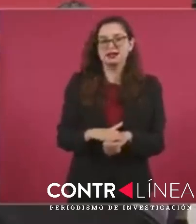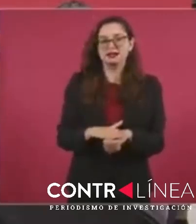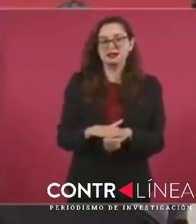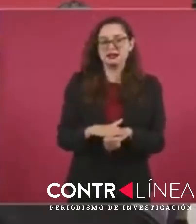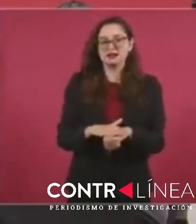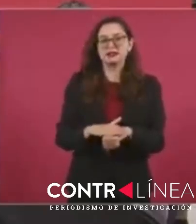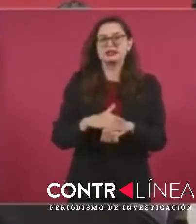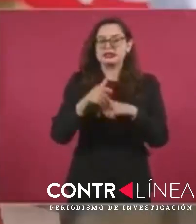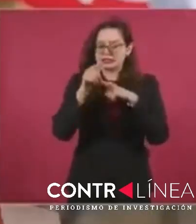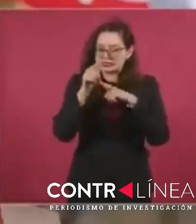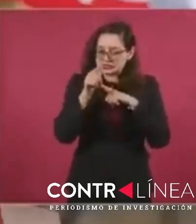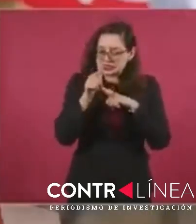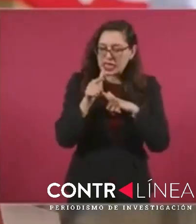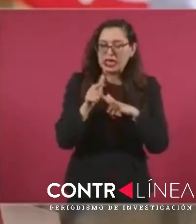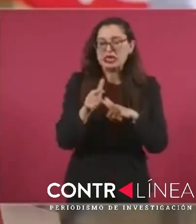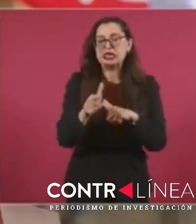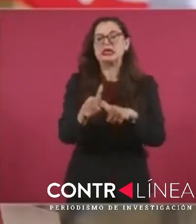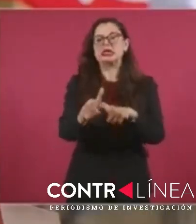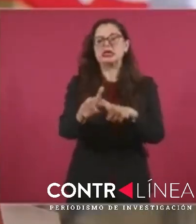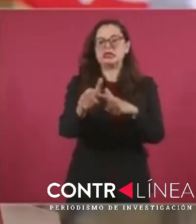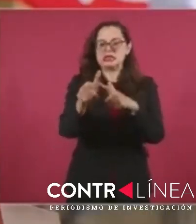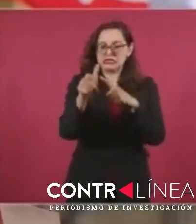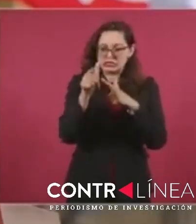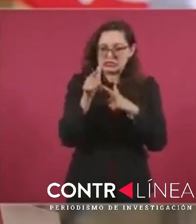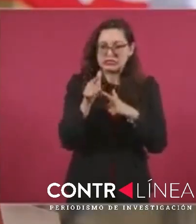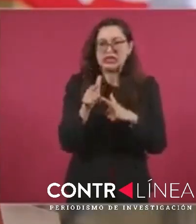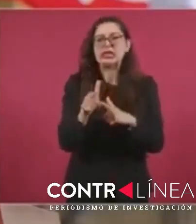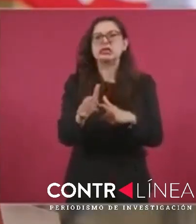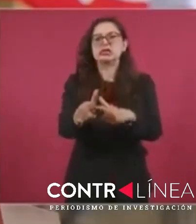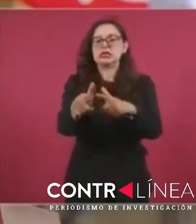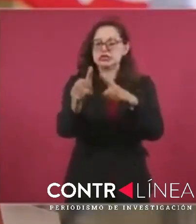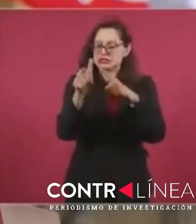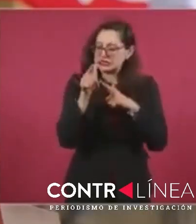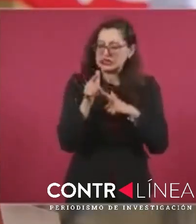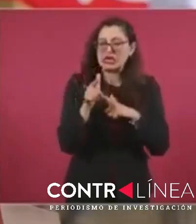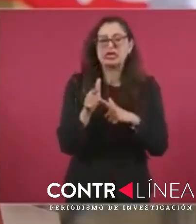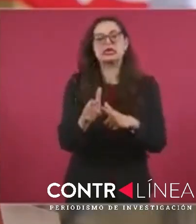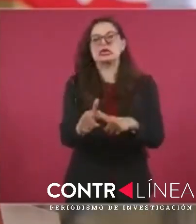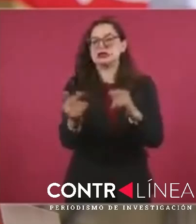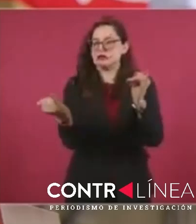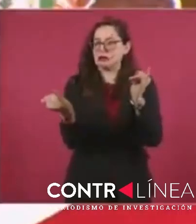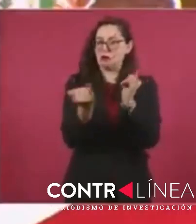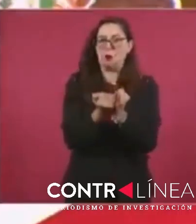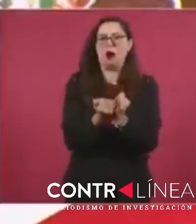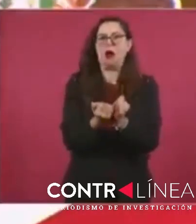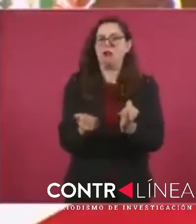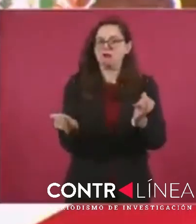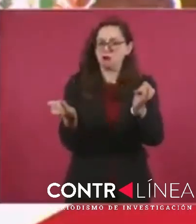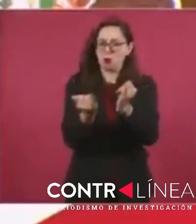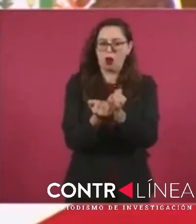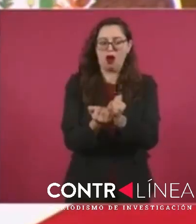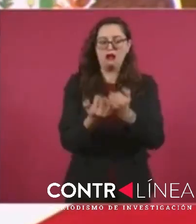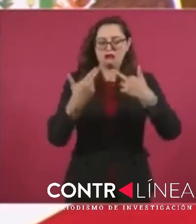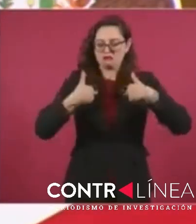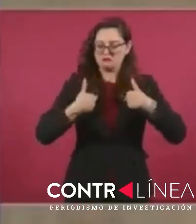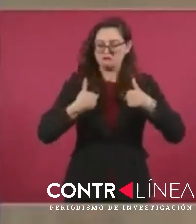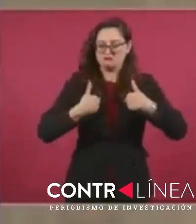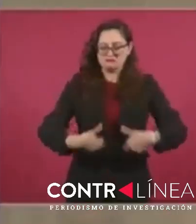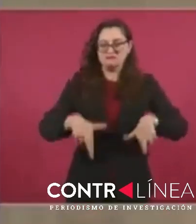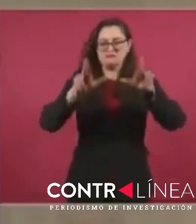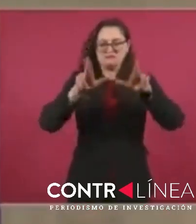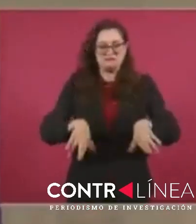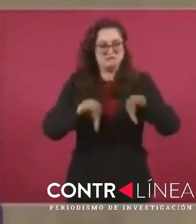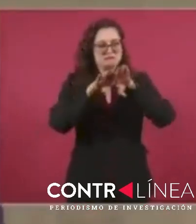necesitamos continuar con esa política, una